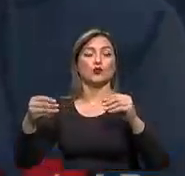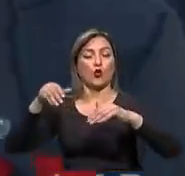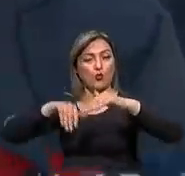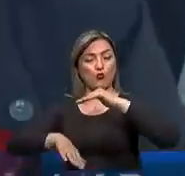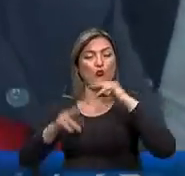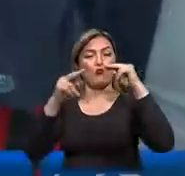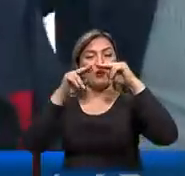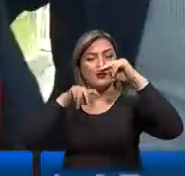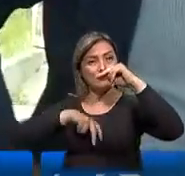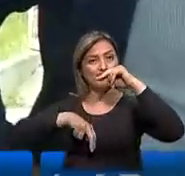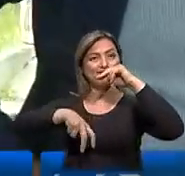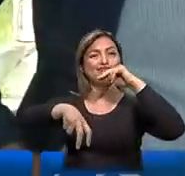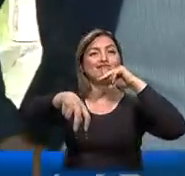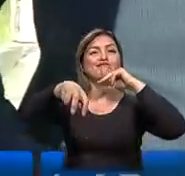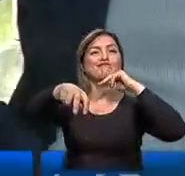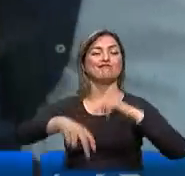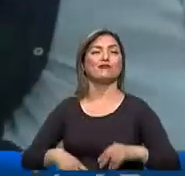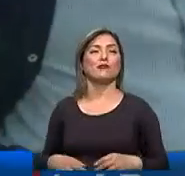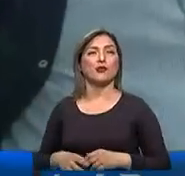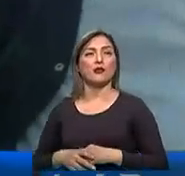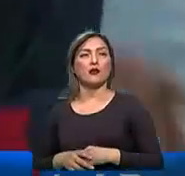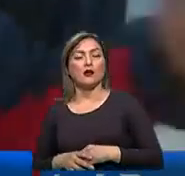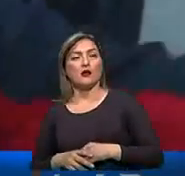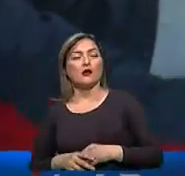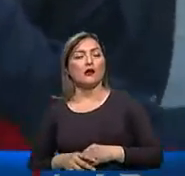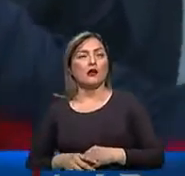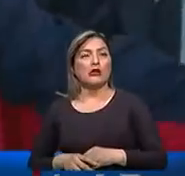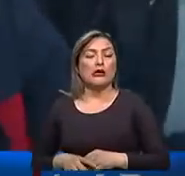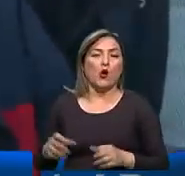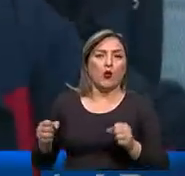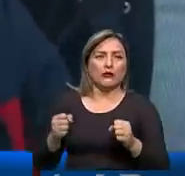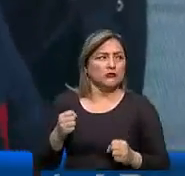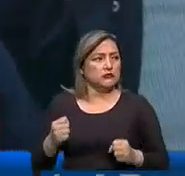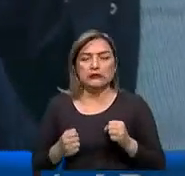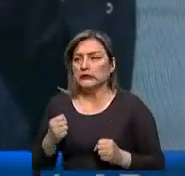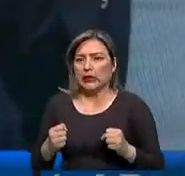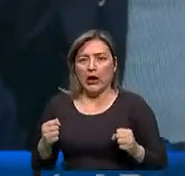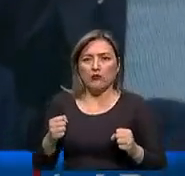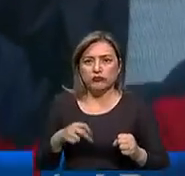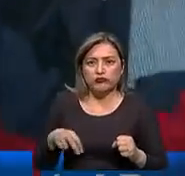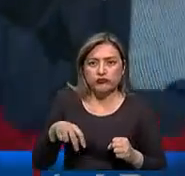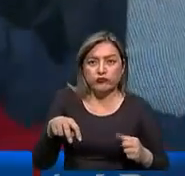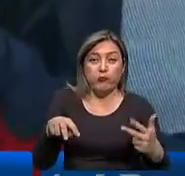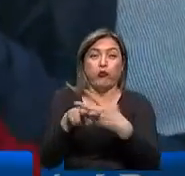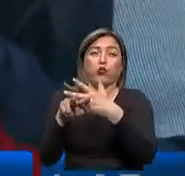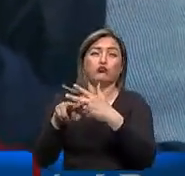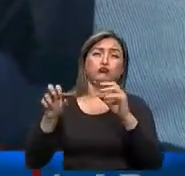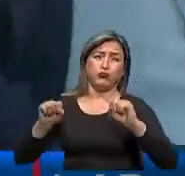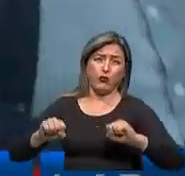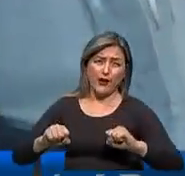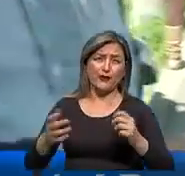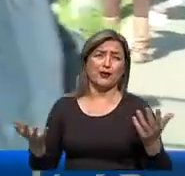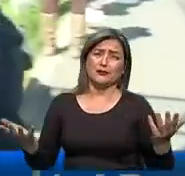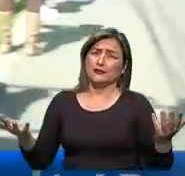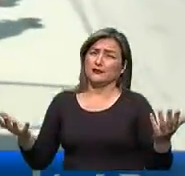debajo del puente, como habíamos visto, y eso implica o un accidente de tránsito aquí en la Simón Bolívar, o un accidente en la